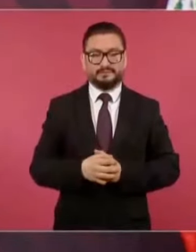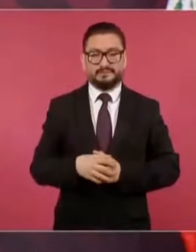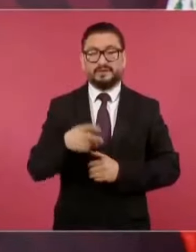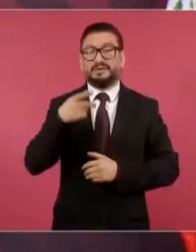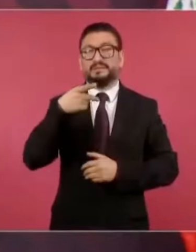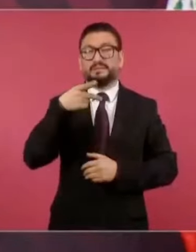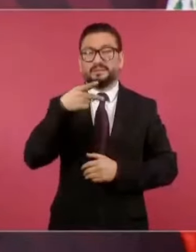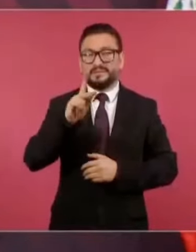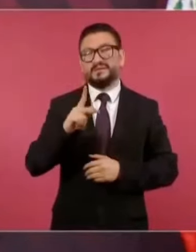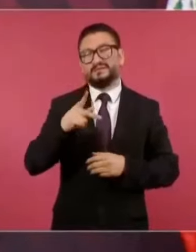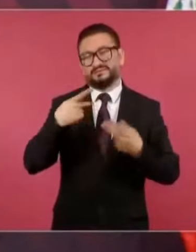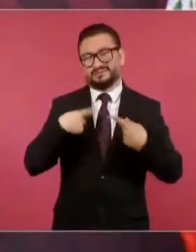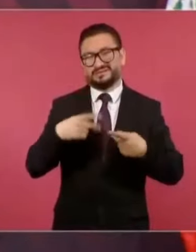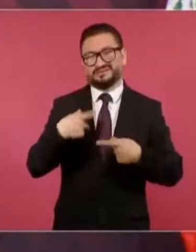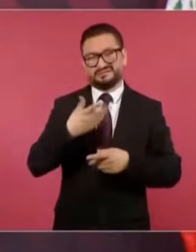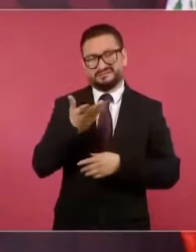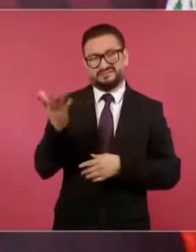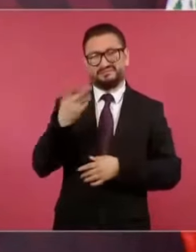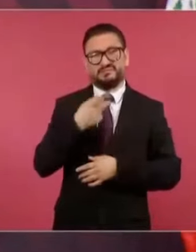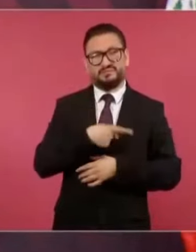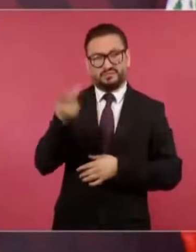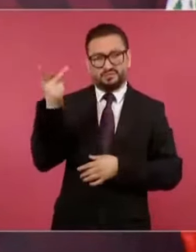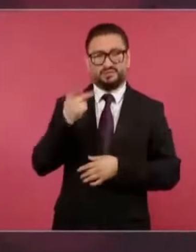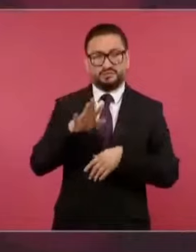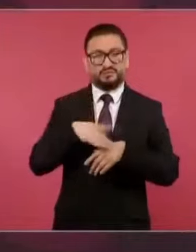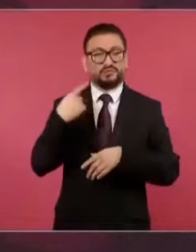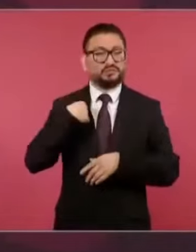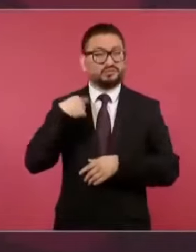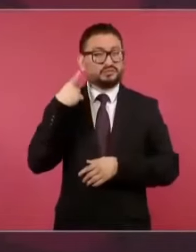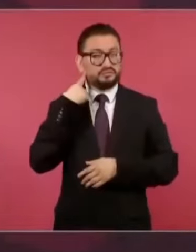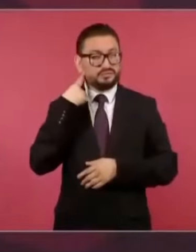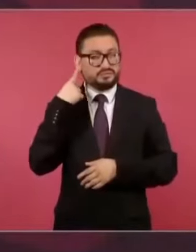pobre gente, ¿no? Escuché